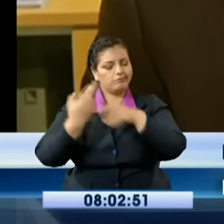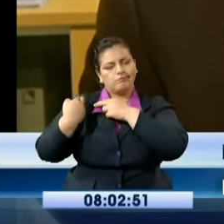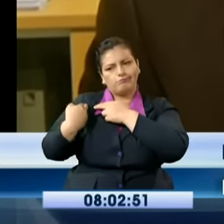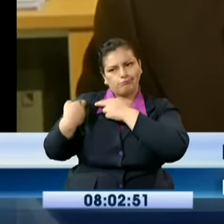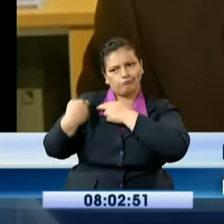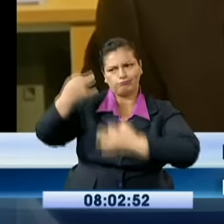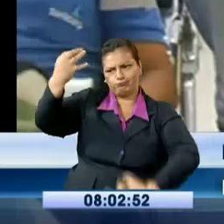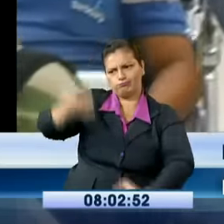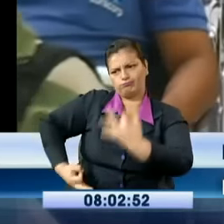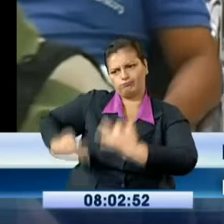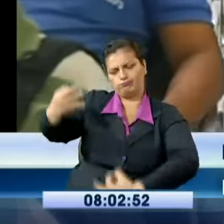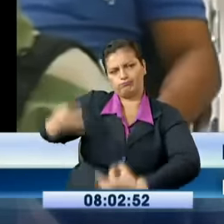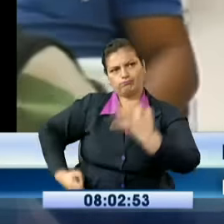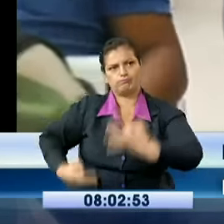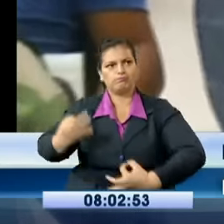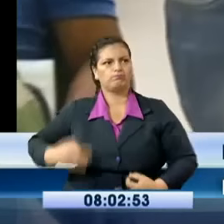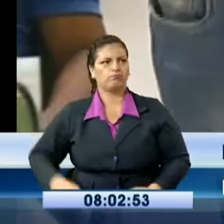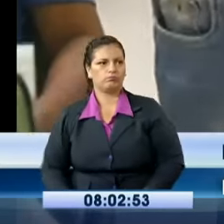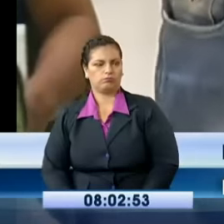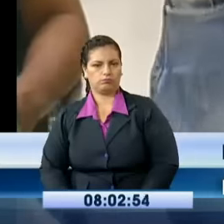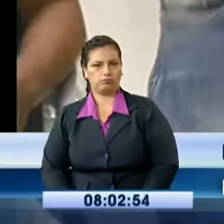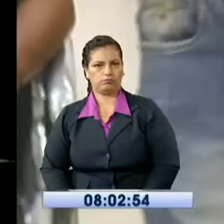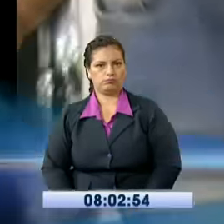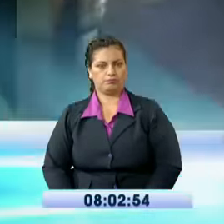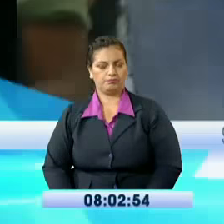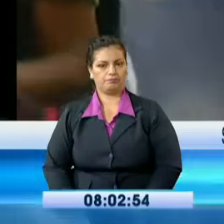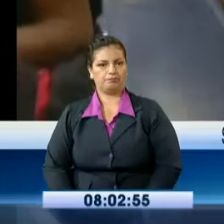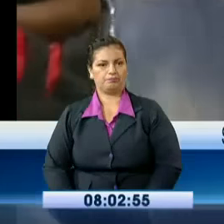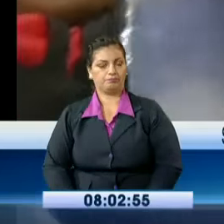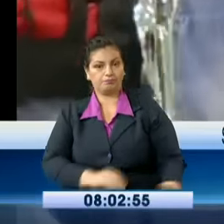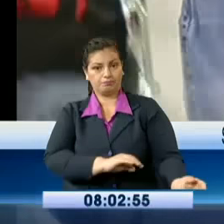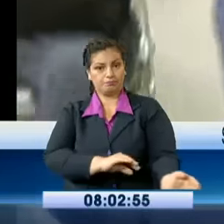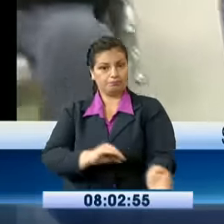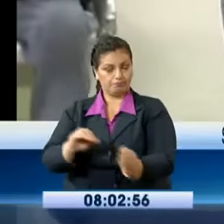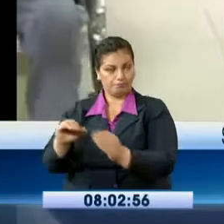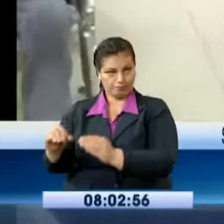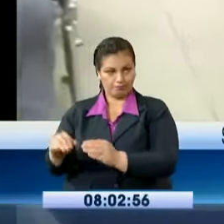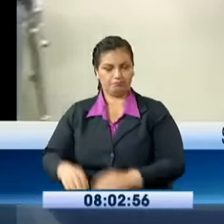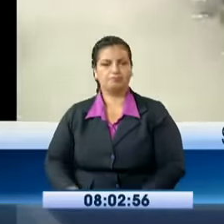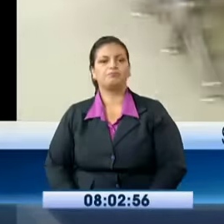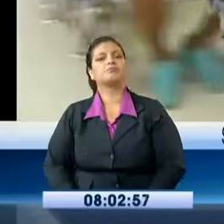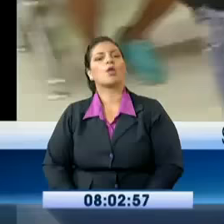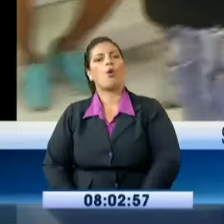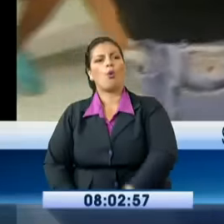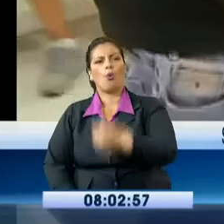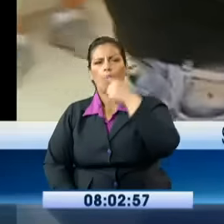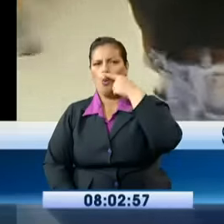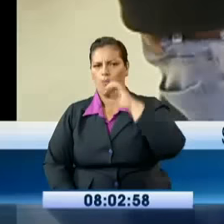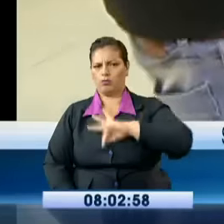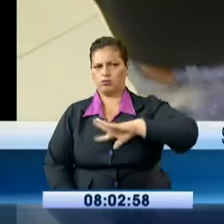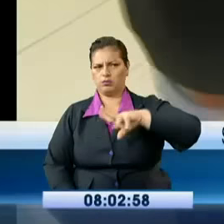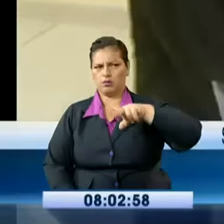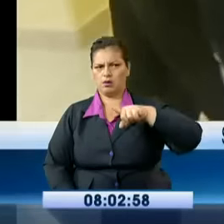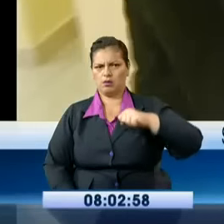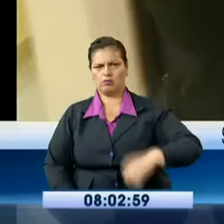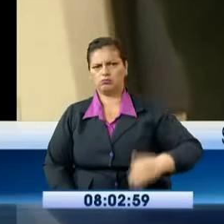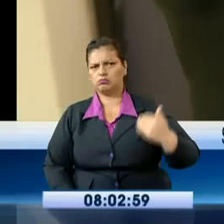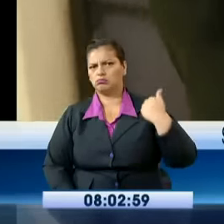medidas cautelares. A quien también se le acabó el recreo fue a este otro malhechor que a punta de revólver despojó de